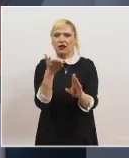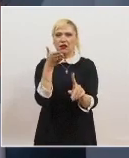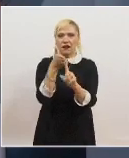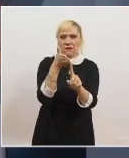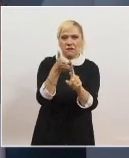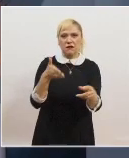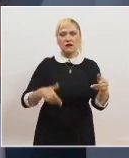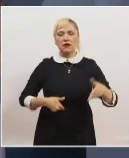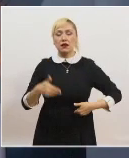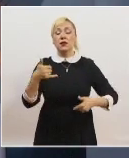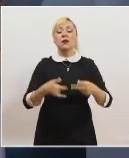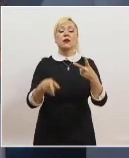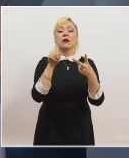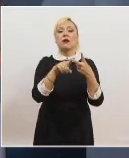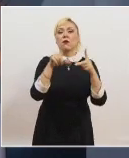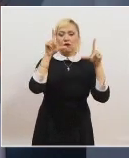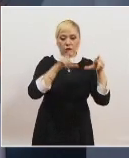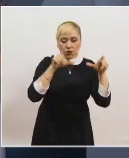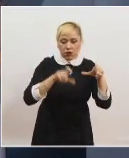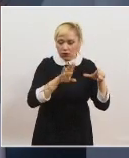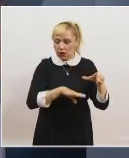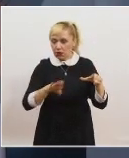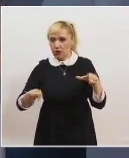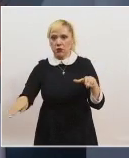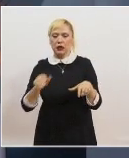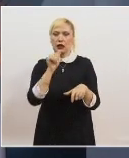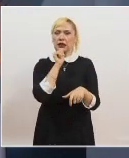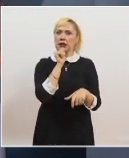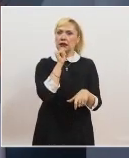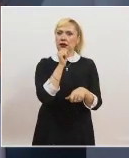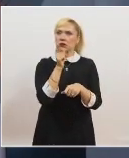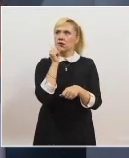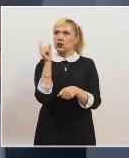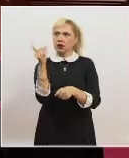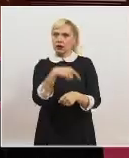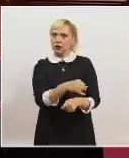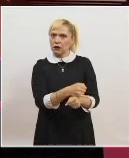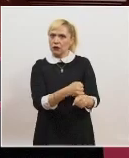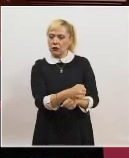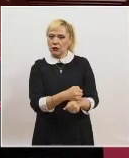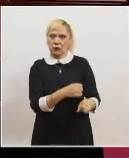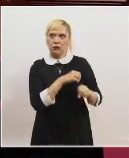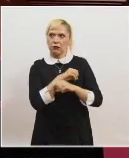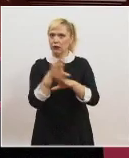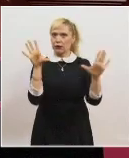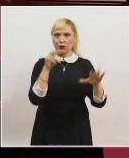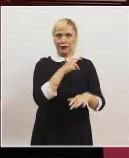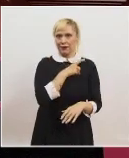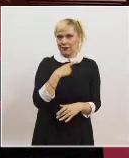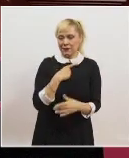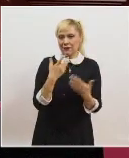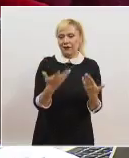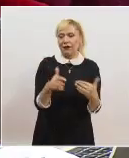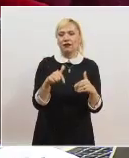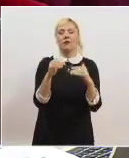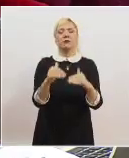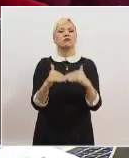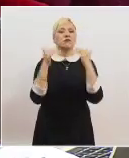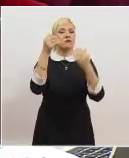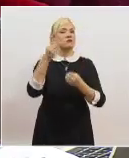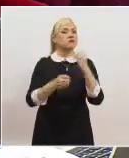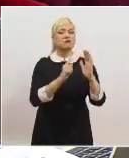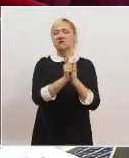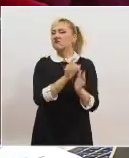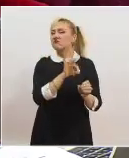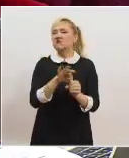de cadáveres relacionados con una investigación criminal. El Pleno de la Suprema Corte no alcanzó la